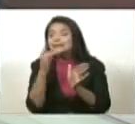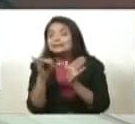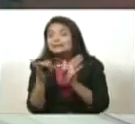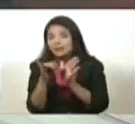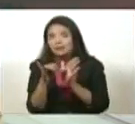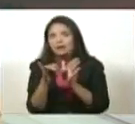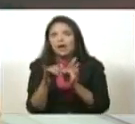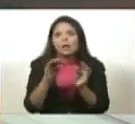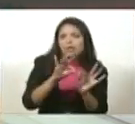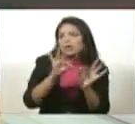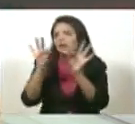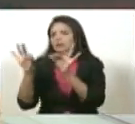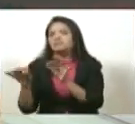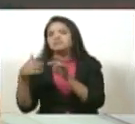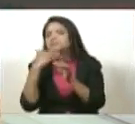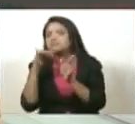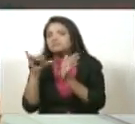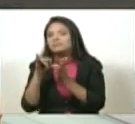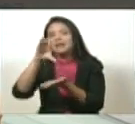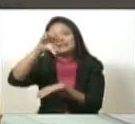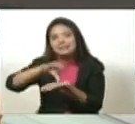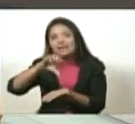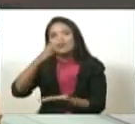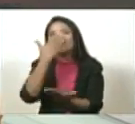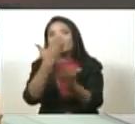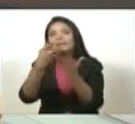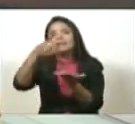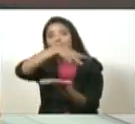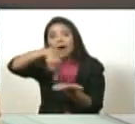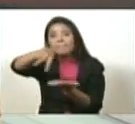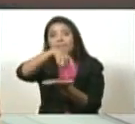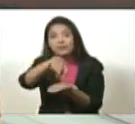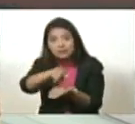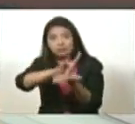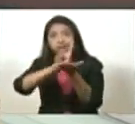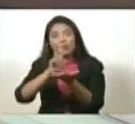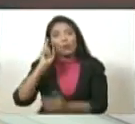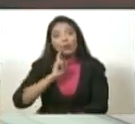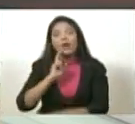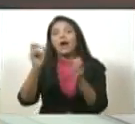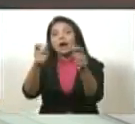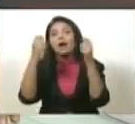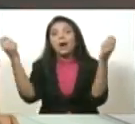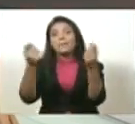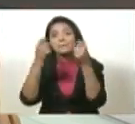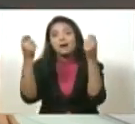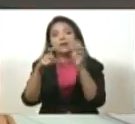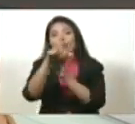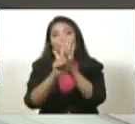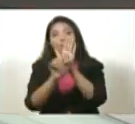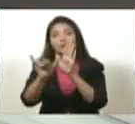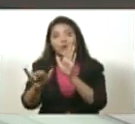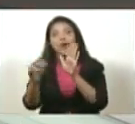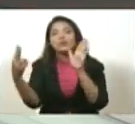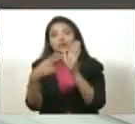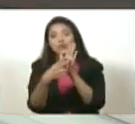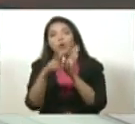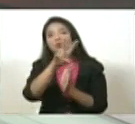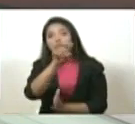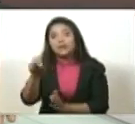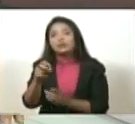se realizaba esta actividad, en el casco central, frente a la Plaza Bolívar. Allí, el comando de campaña constituyente Zamora 200